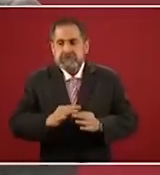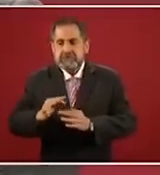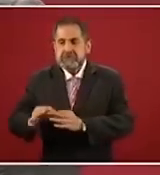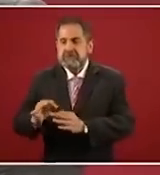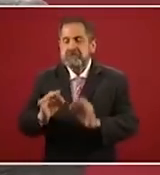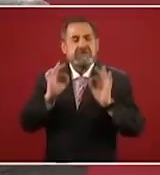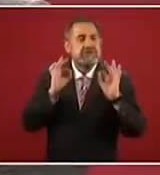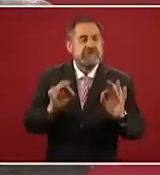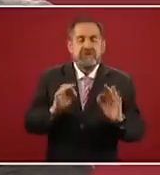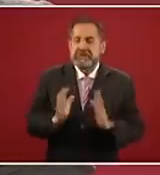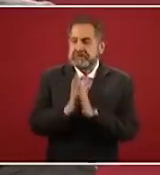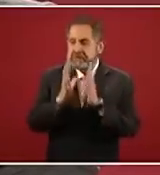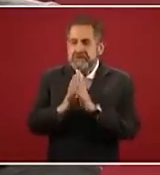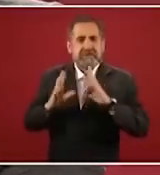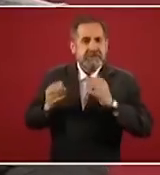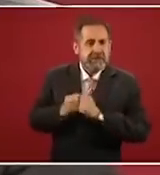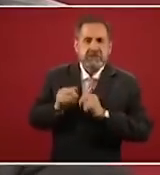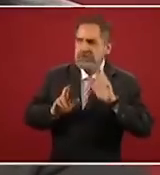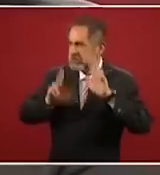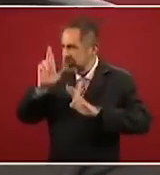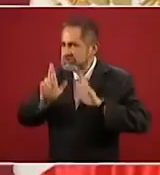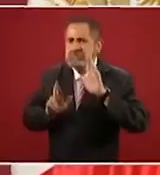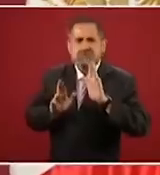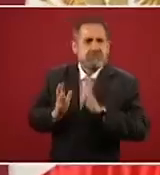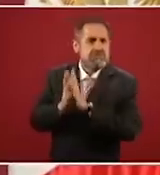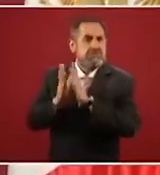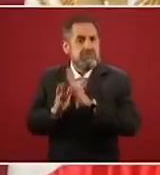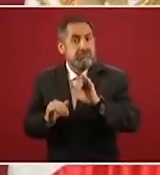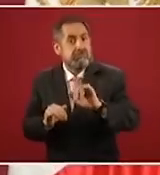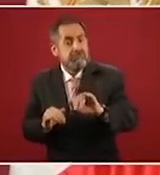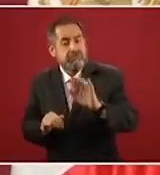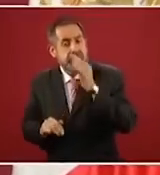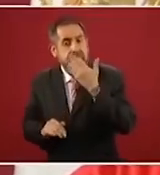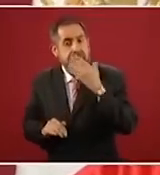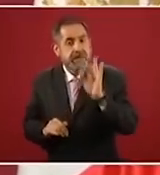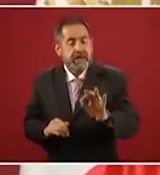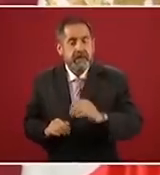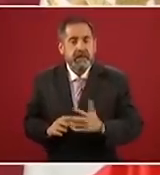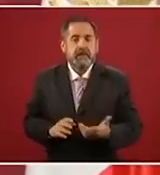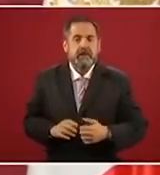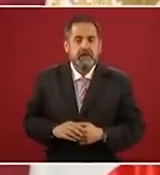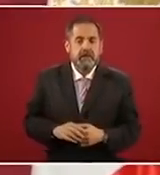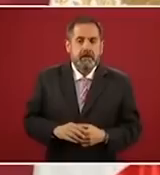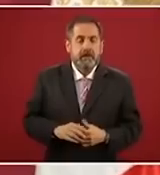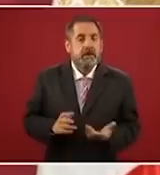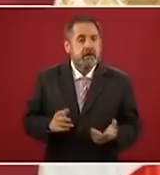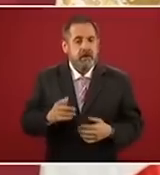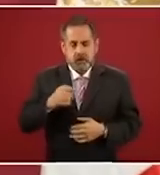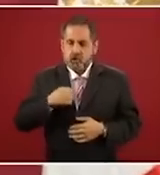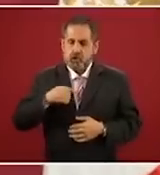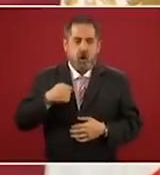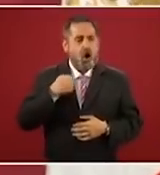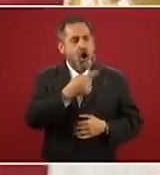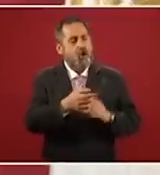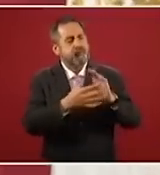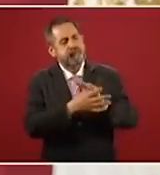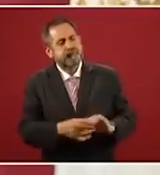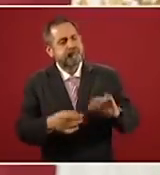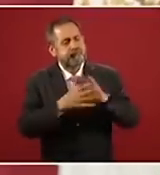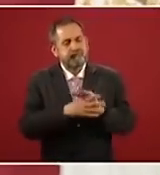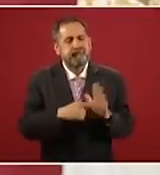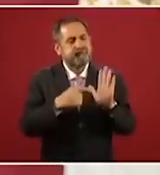participaron. Y se les hizo una exposición del por qué